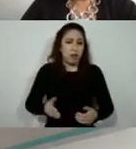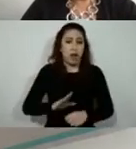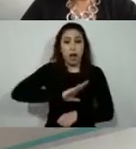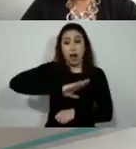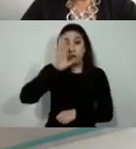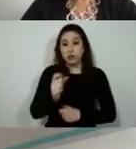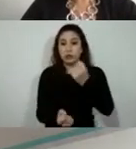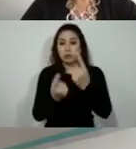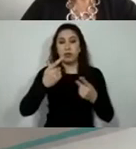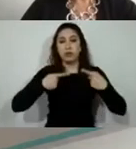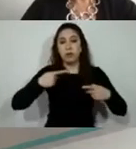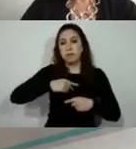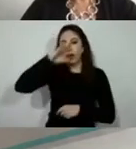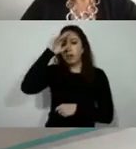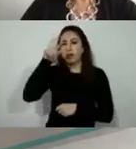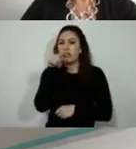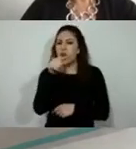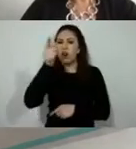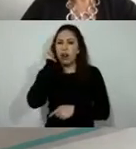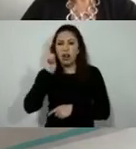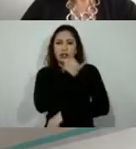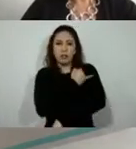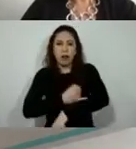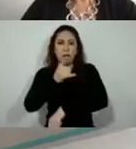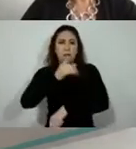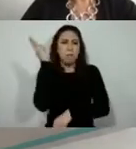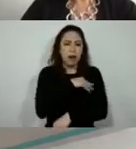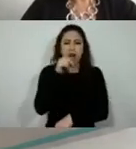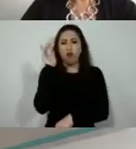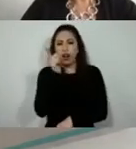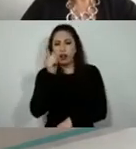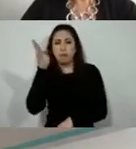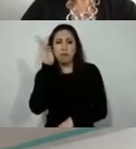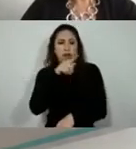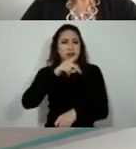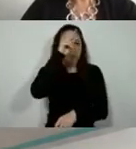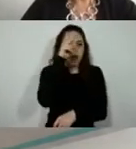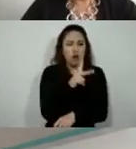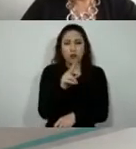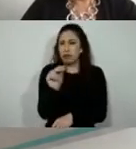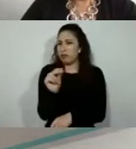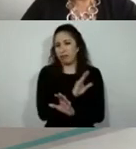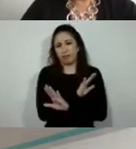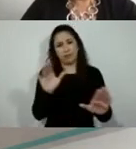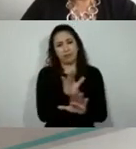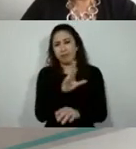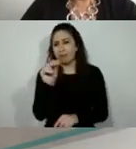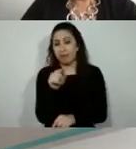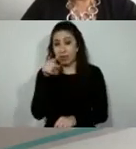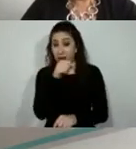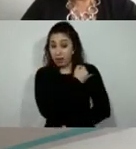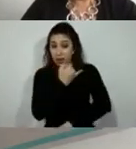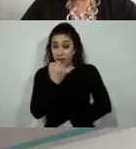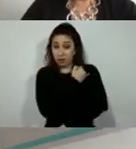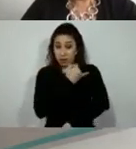peor y que, ¿no? Y pues no, le quiero decir, diputado, que no es así. No somos la alcaldía, no somos